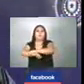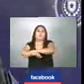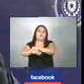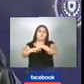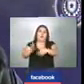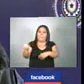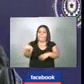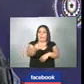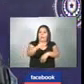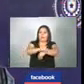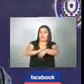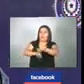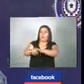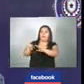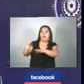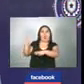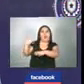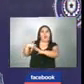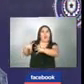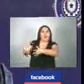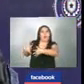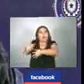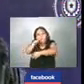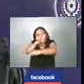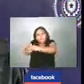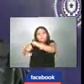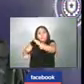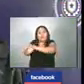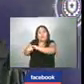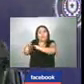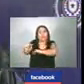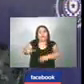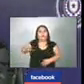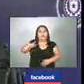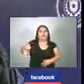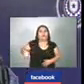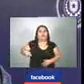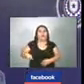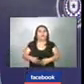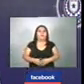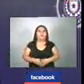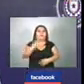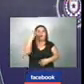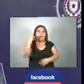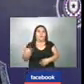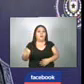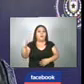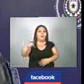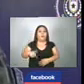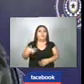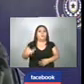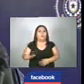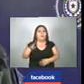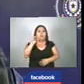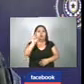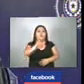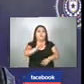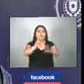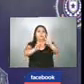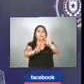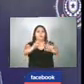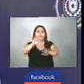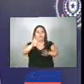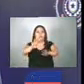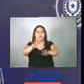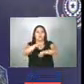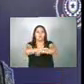delincuentes que se habían quedado escondidos en el municipio. A este día ya llevamos 275